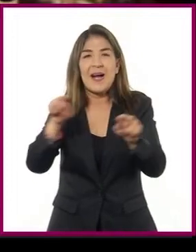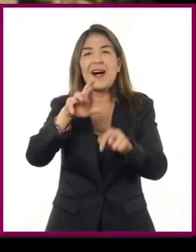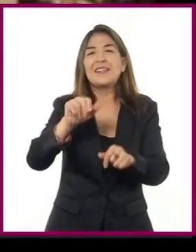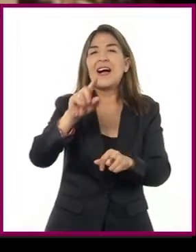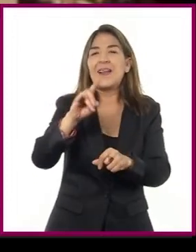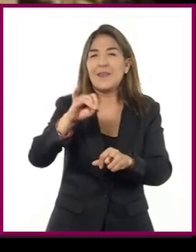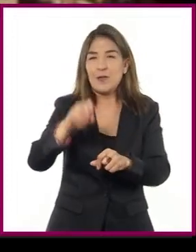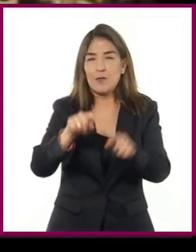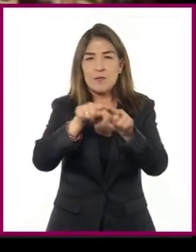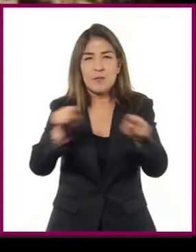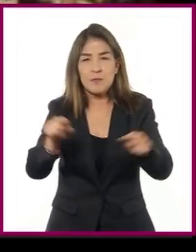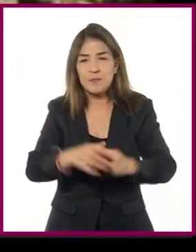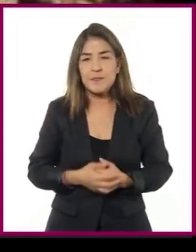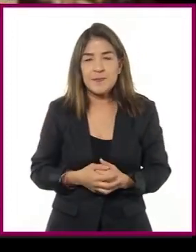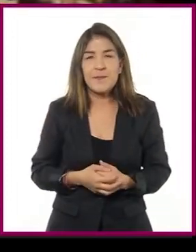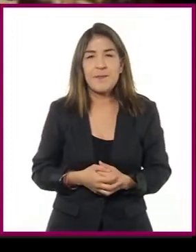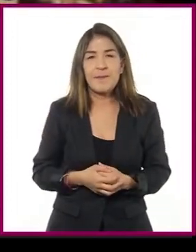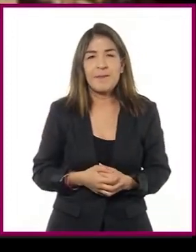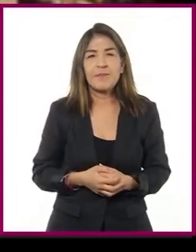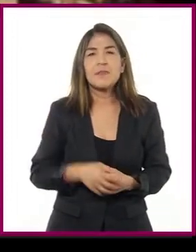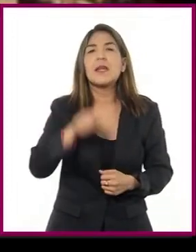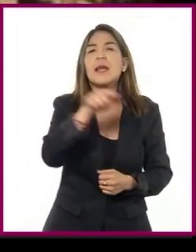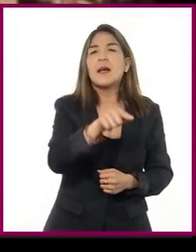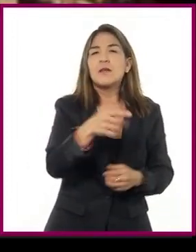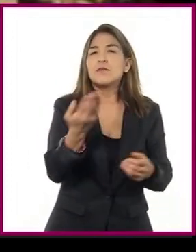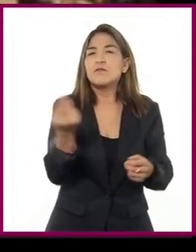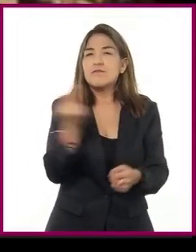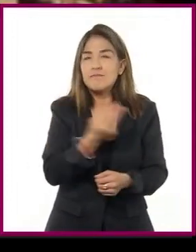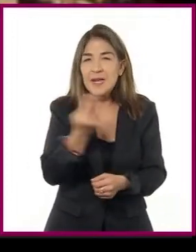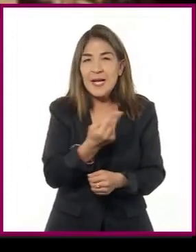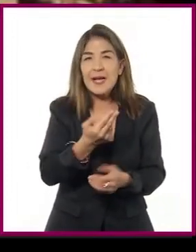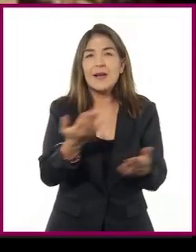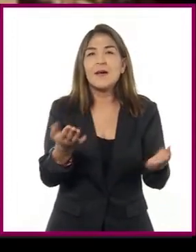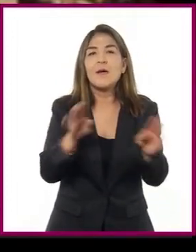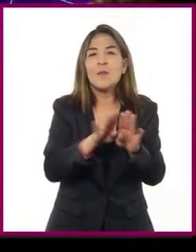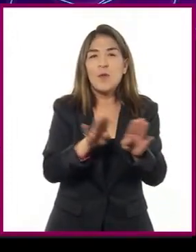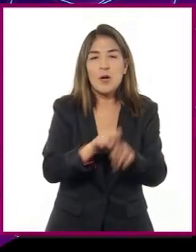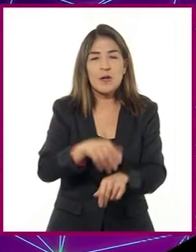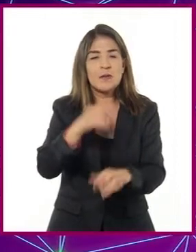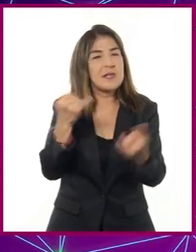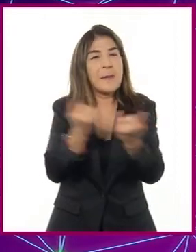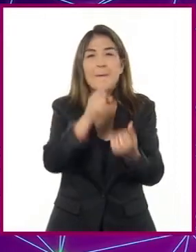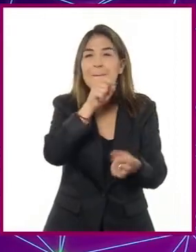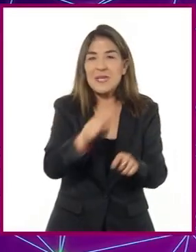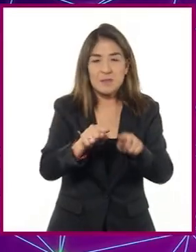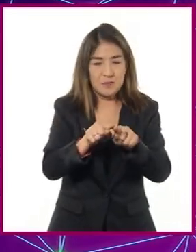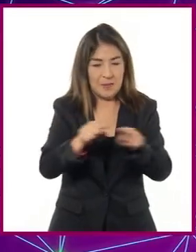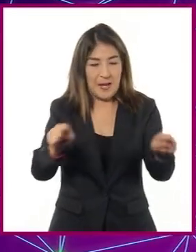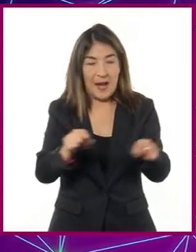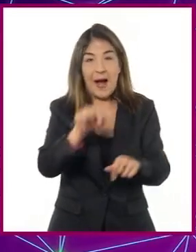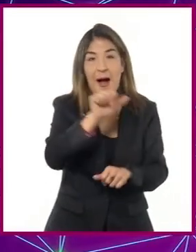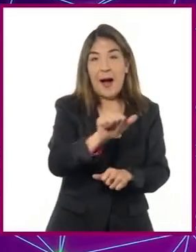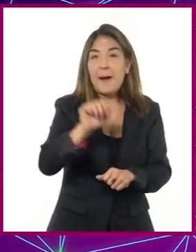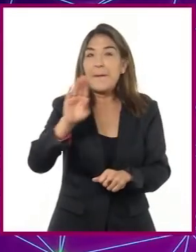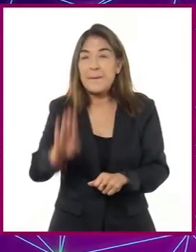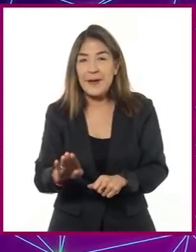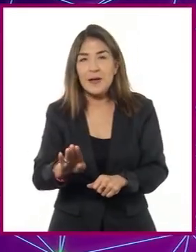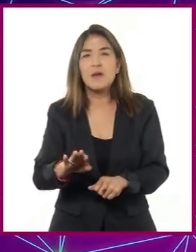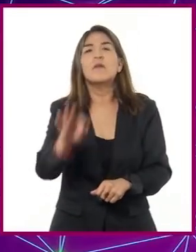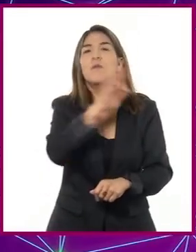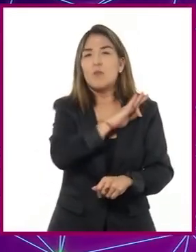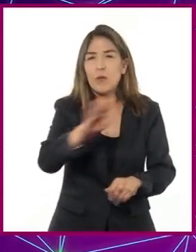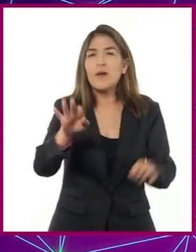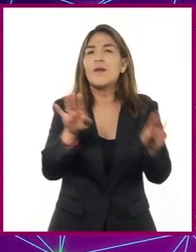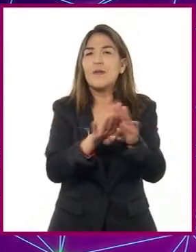Específicamente, como se necesita una recta de igual tamaño que AB, se puede